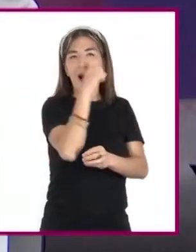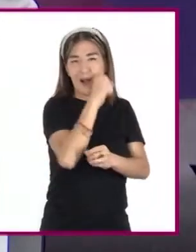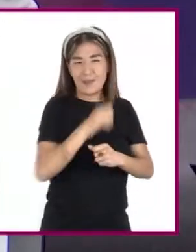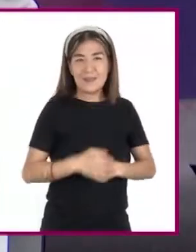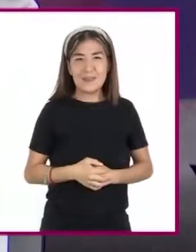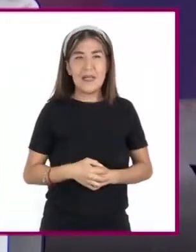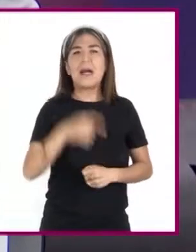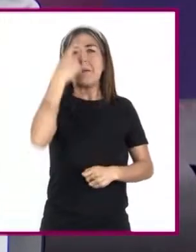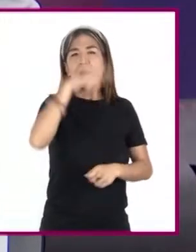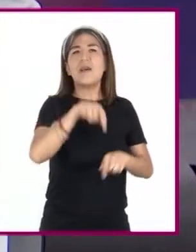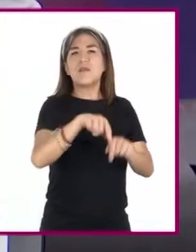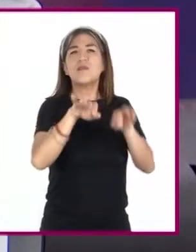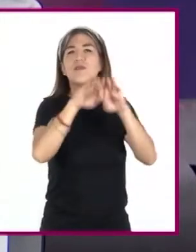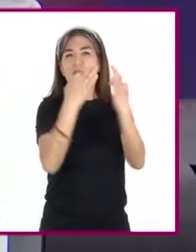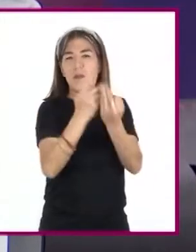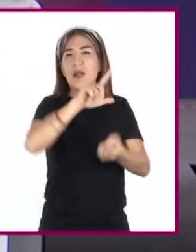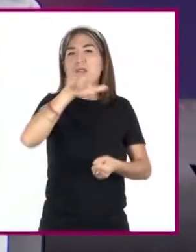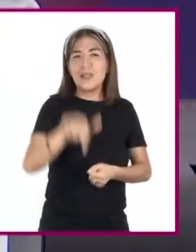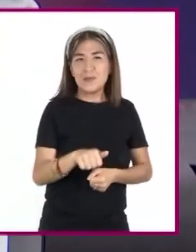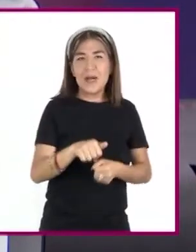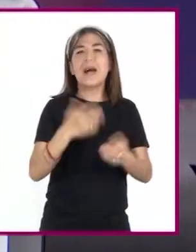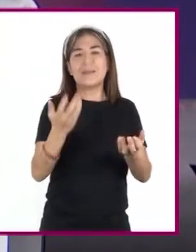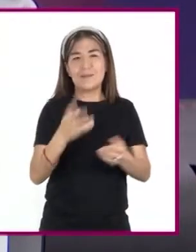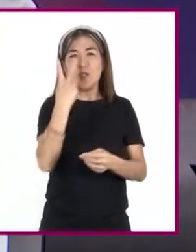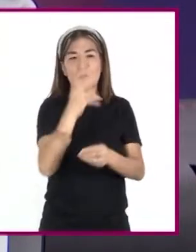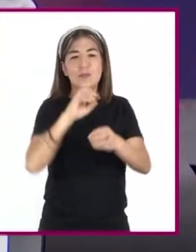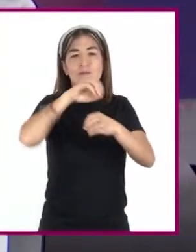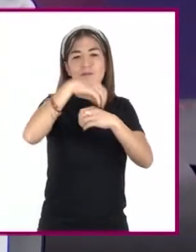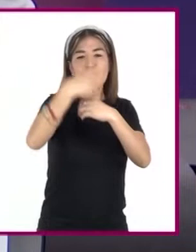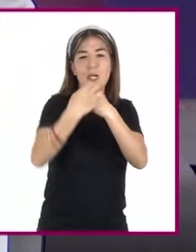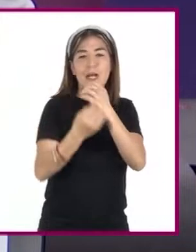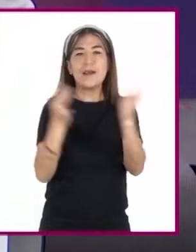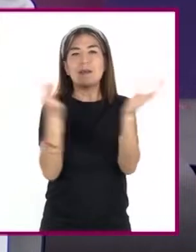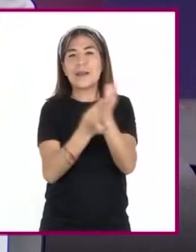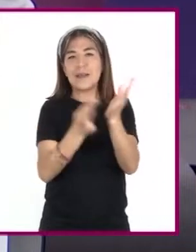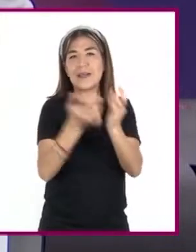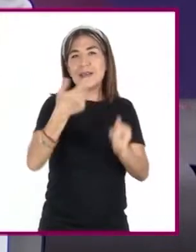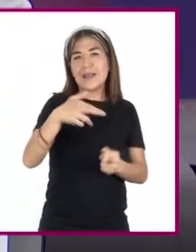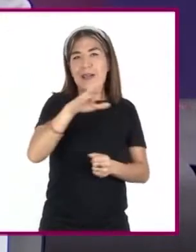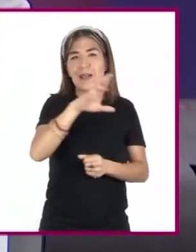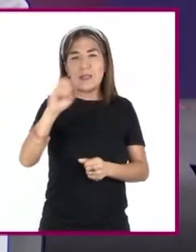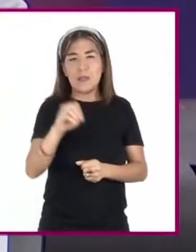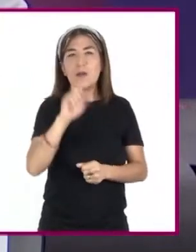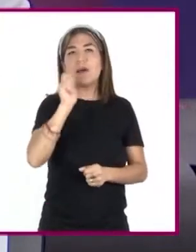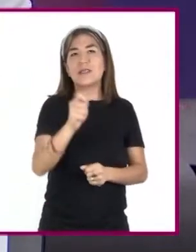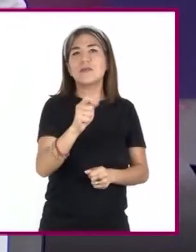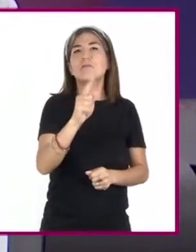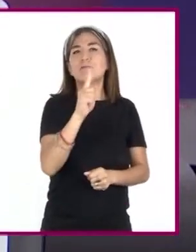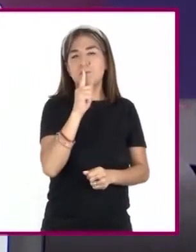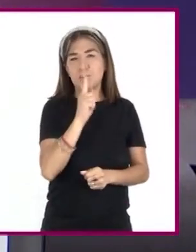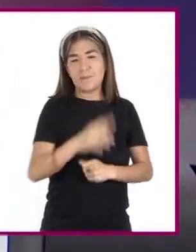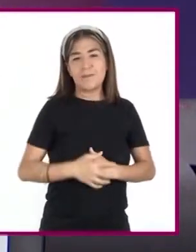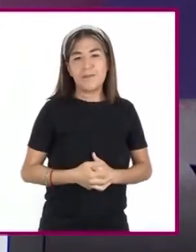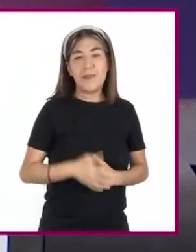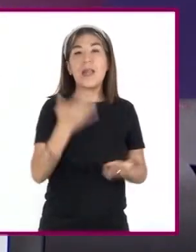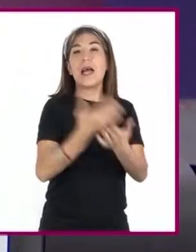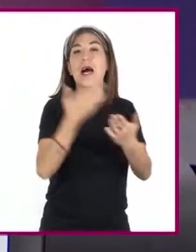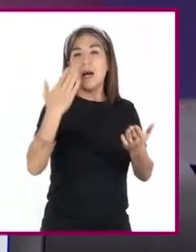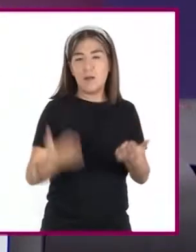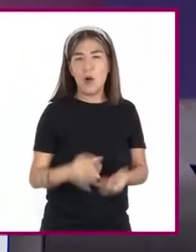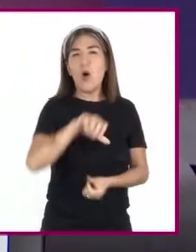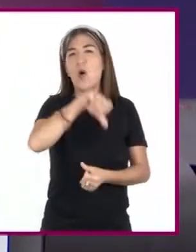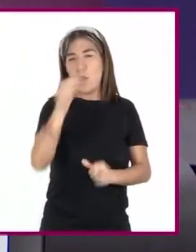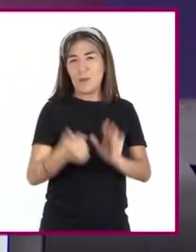formar 2 moléculas de óxido de hierro 3 en estado sólido. Ahora vamos